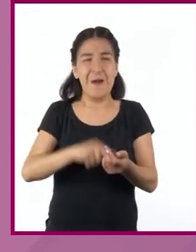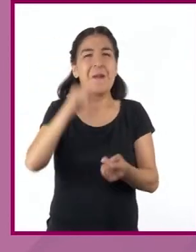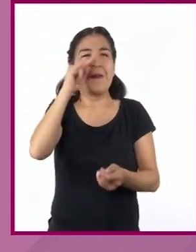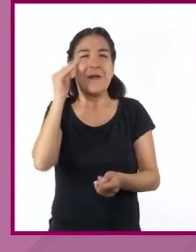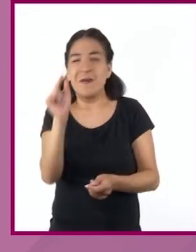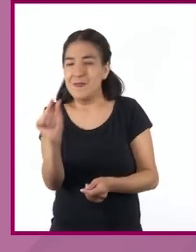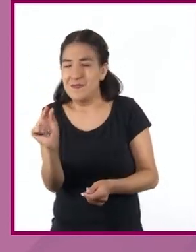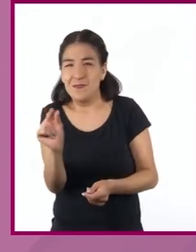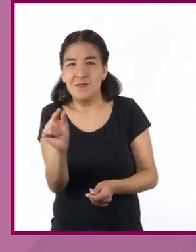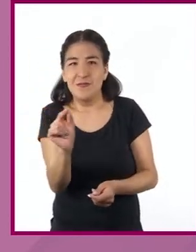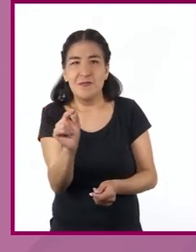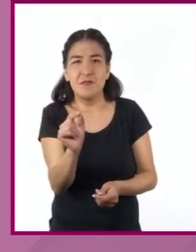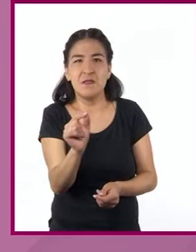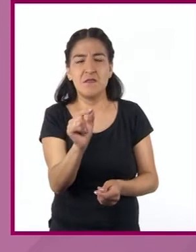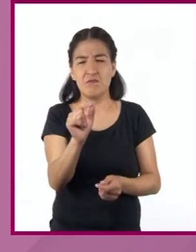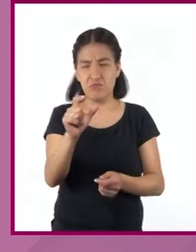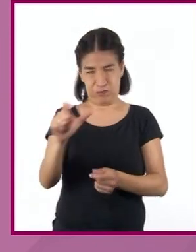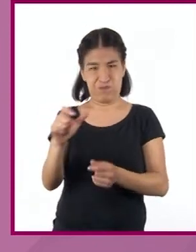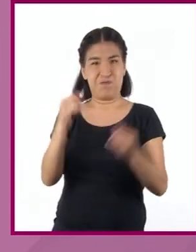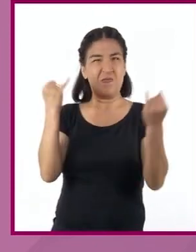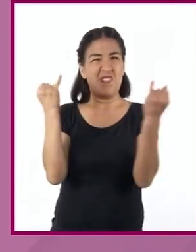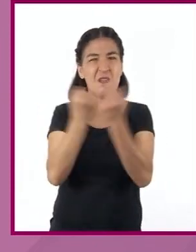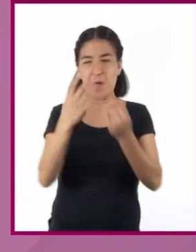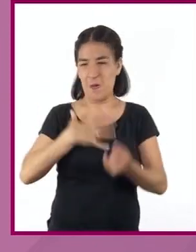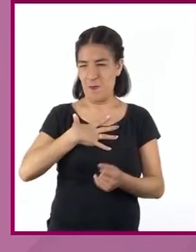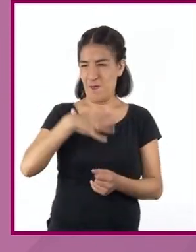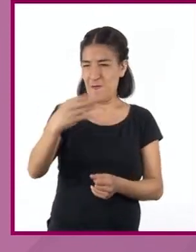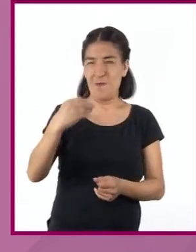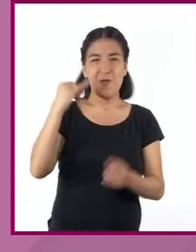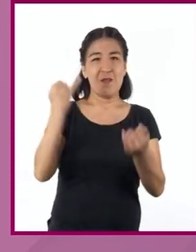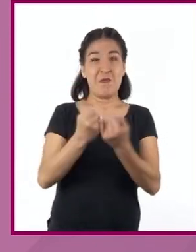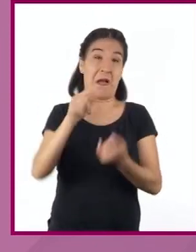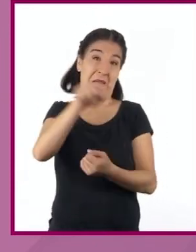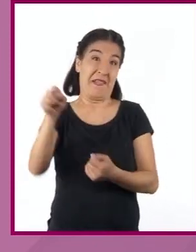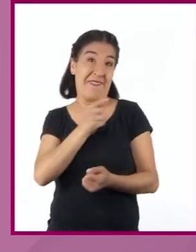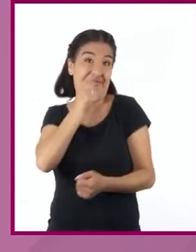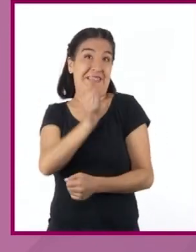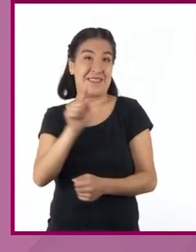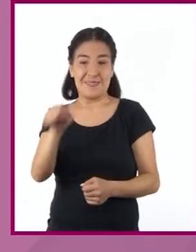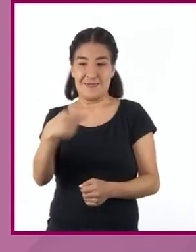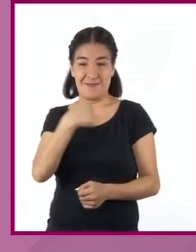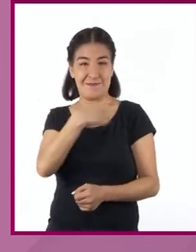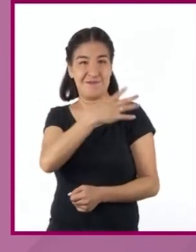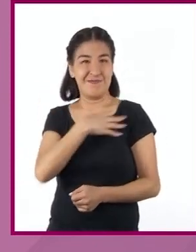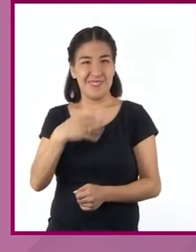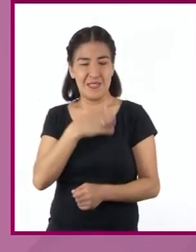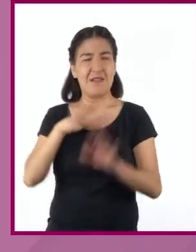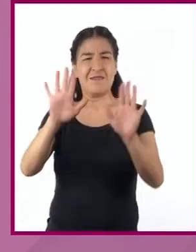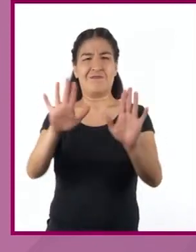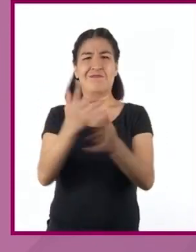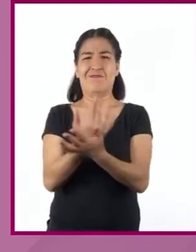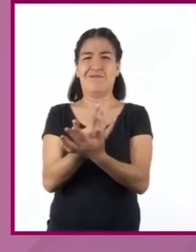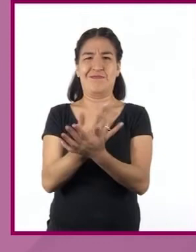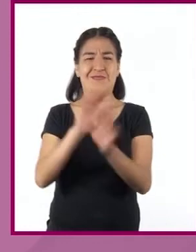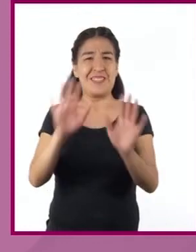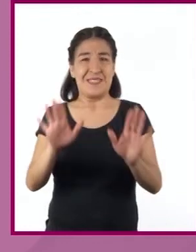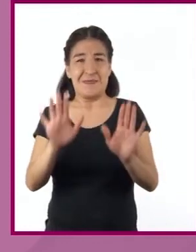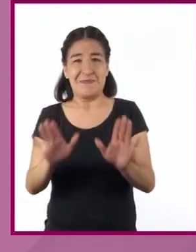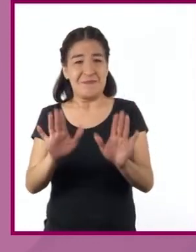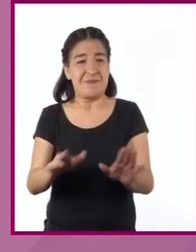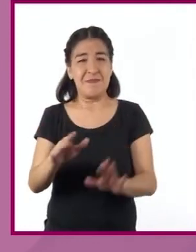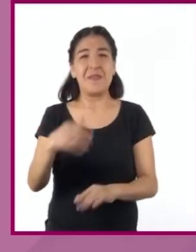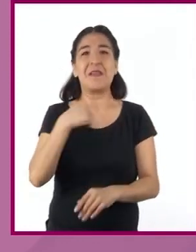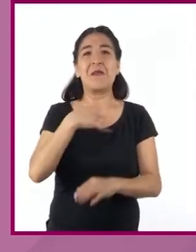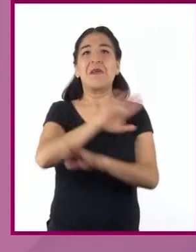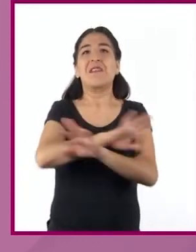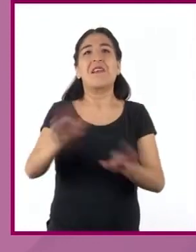células salgan copias idénticas que aseguran ser mis hijos? ¡Esperen! ¡Oh, no! ¡He